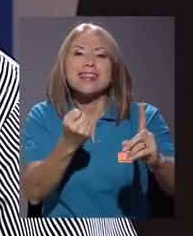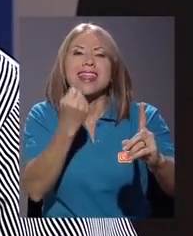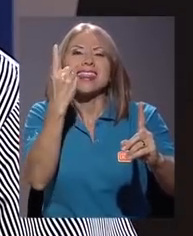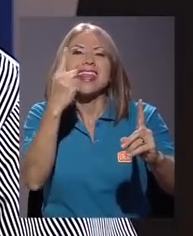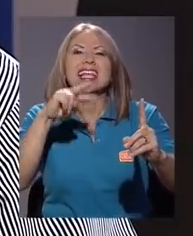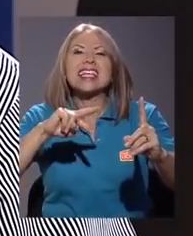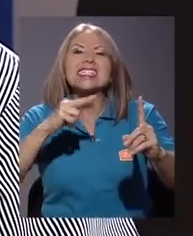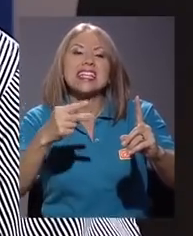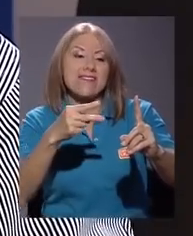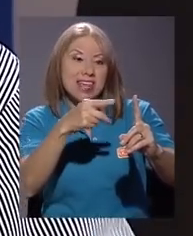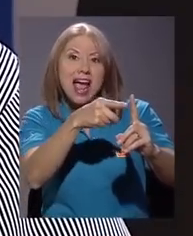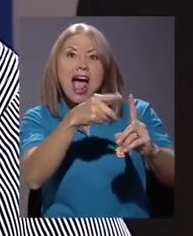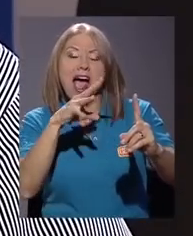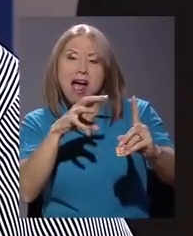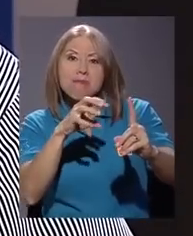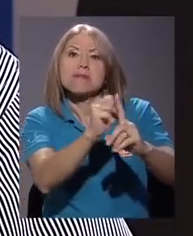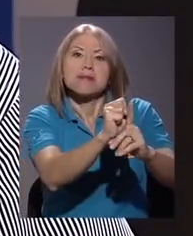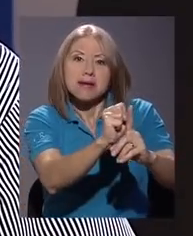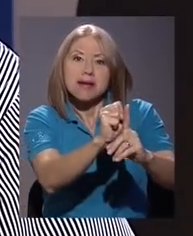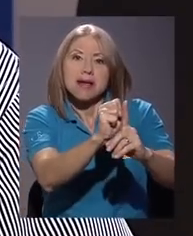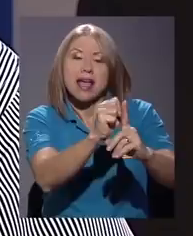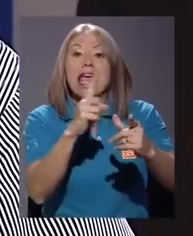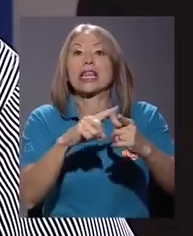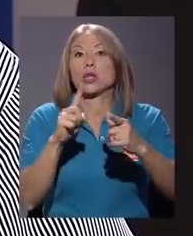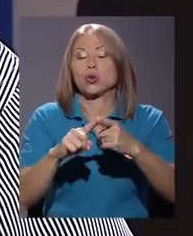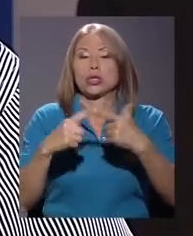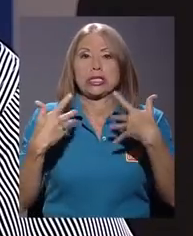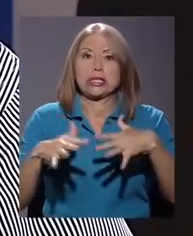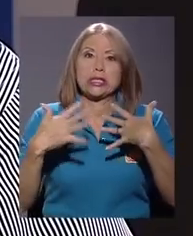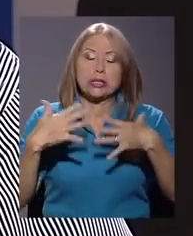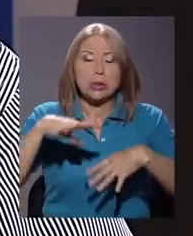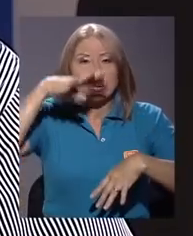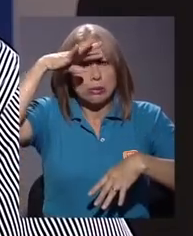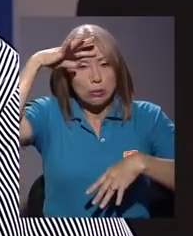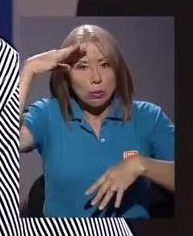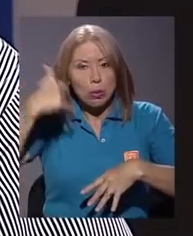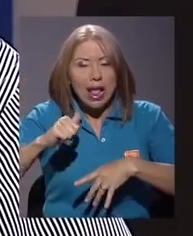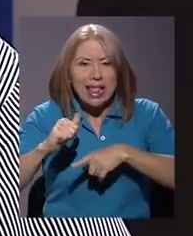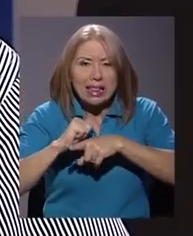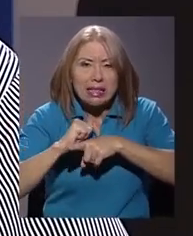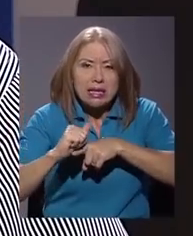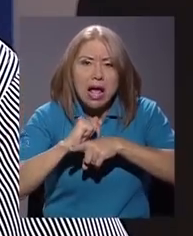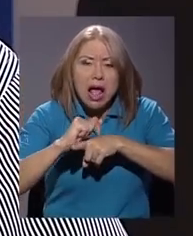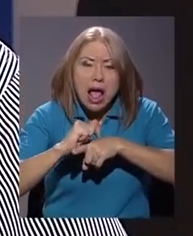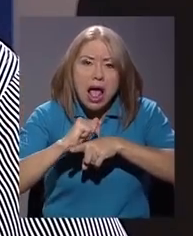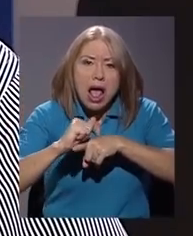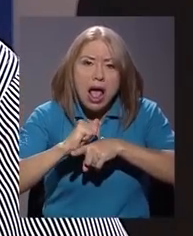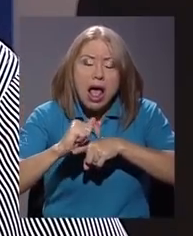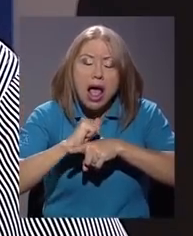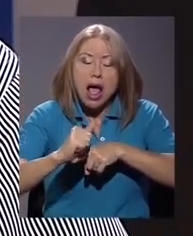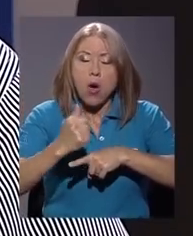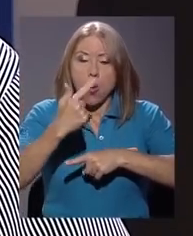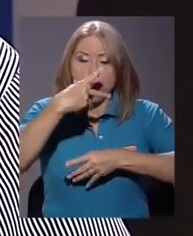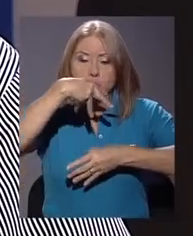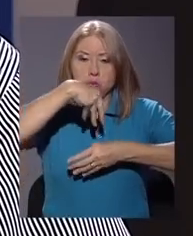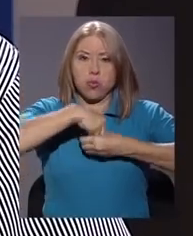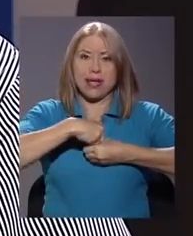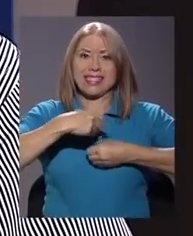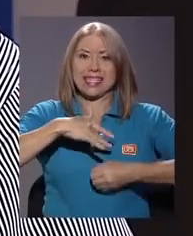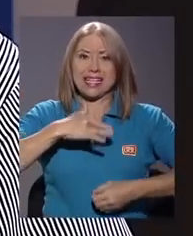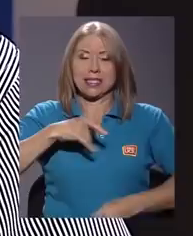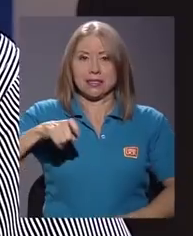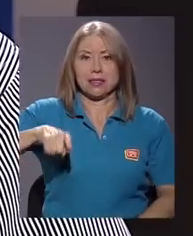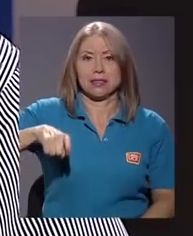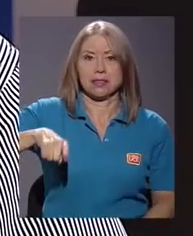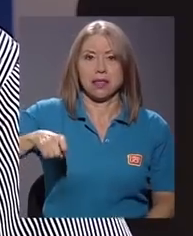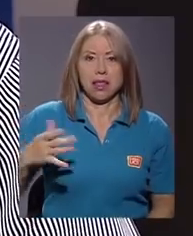a ese objetivo Entonces ese entrenamiento que es muy arduo verdad se convierte en una necesidad pero